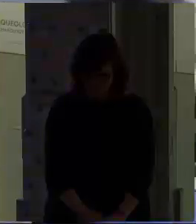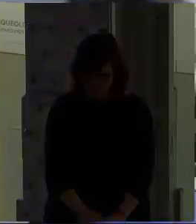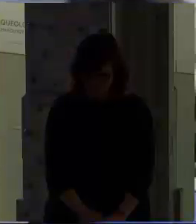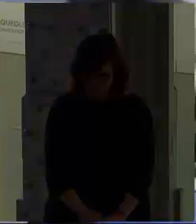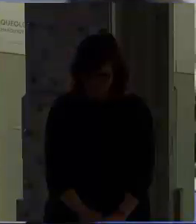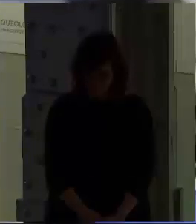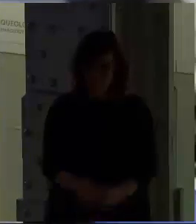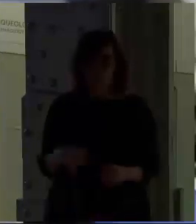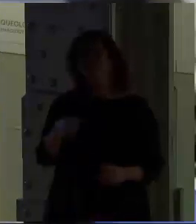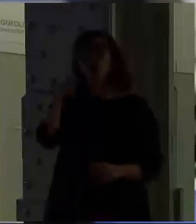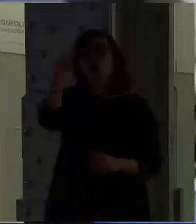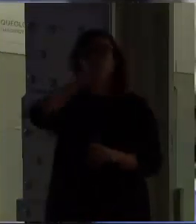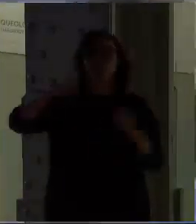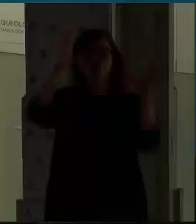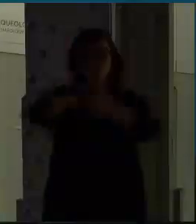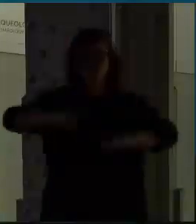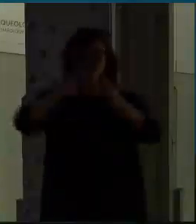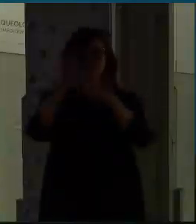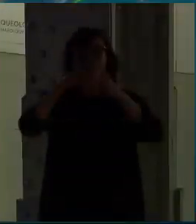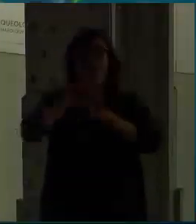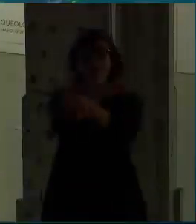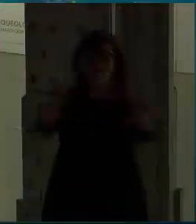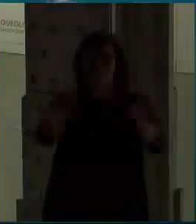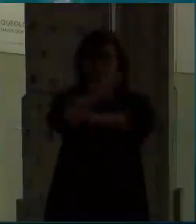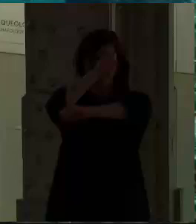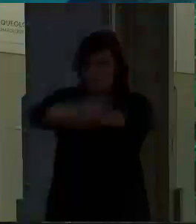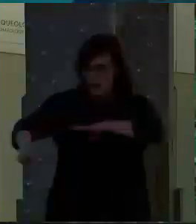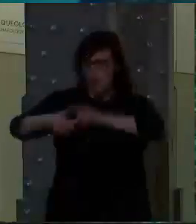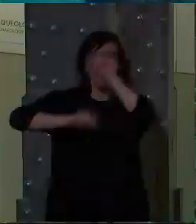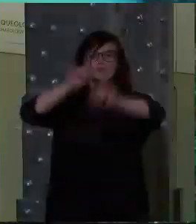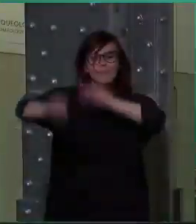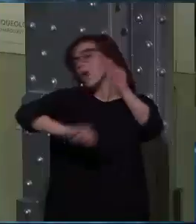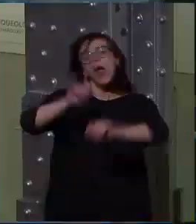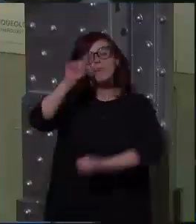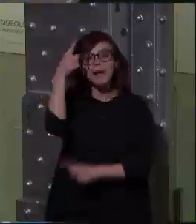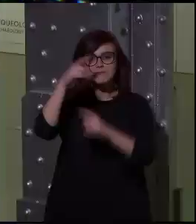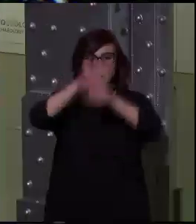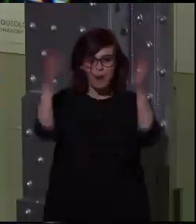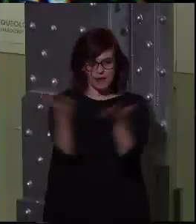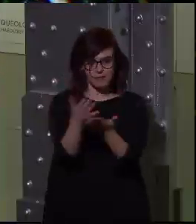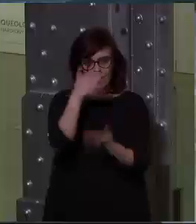Los científicos advierten que el Mediterráneo es ya el mar más contaminado del planeta.